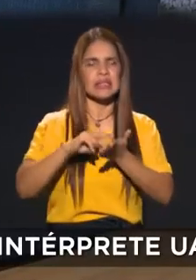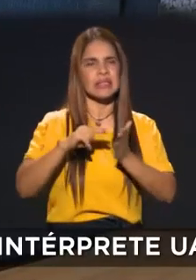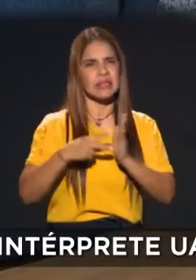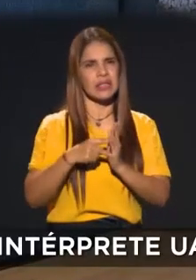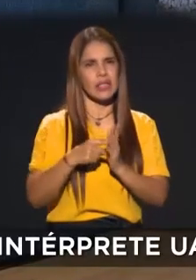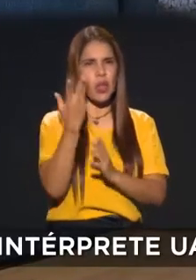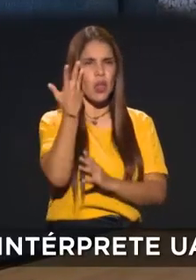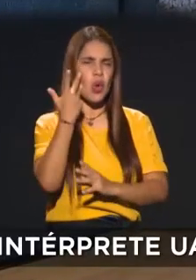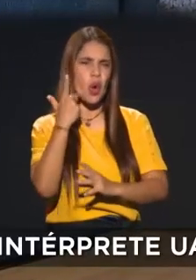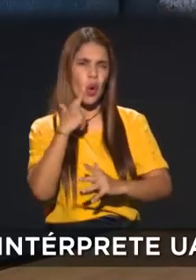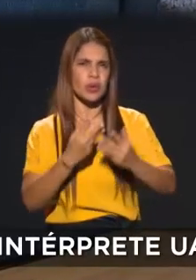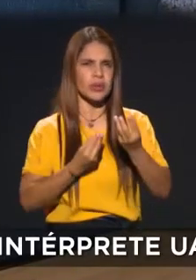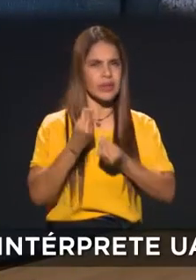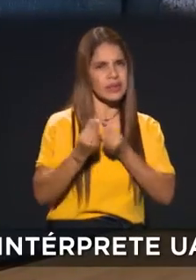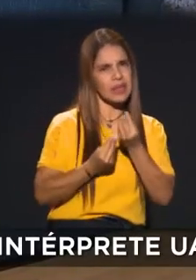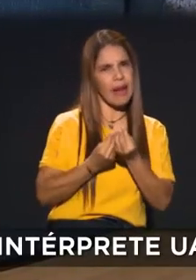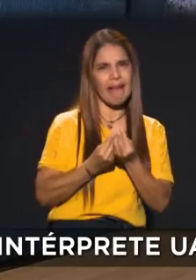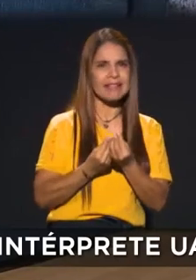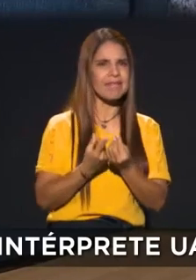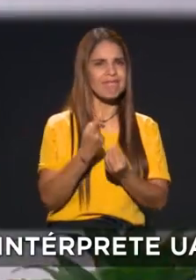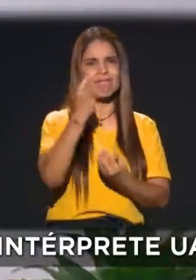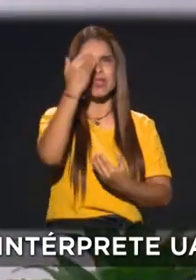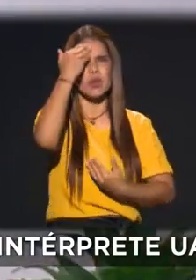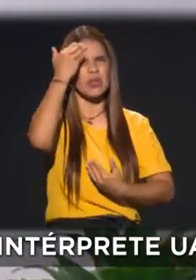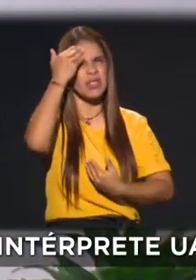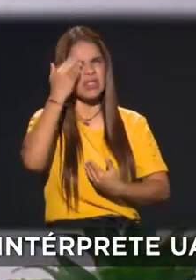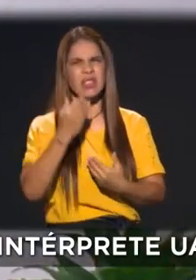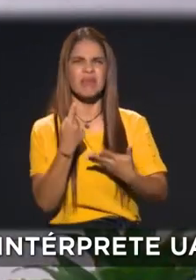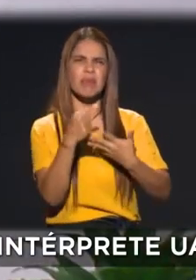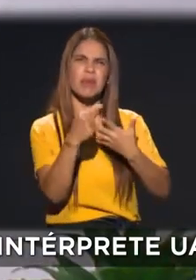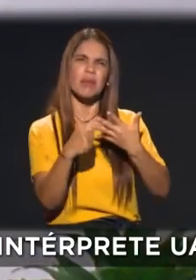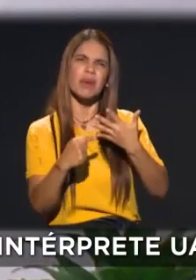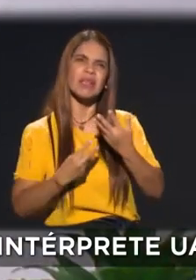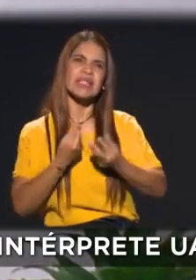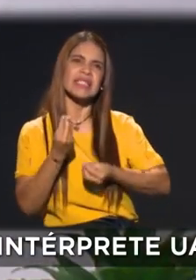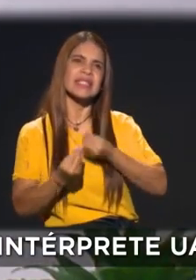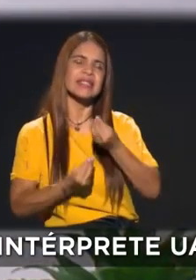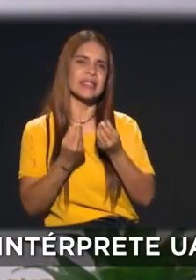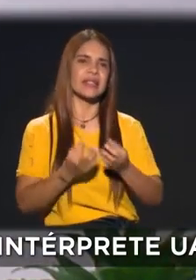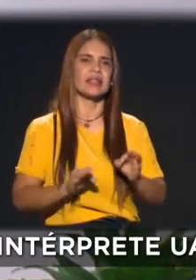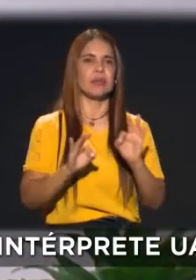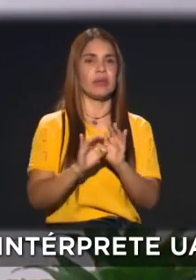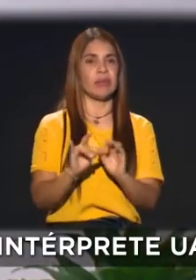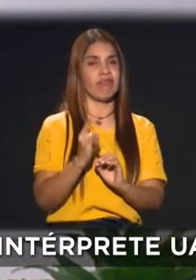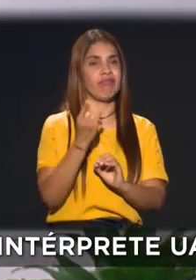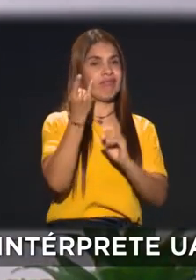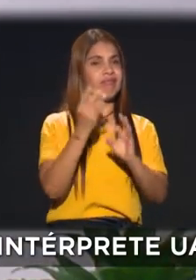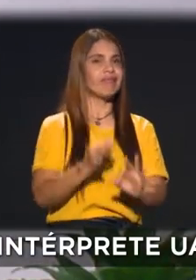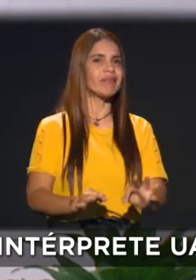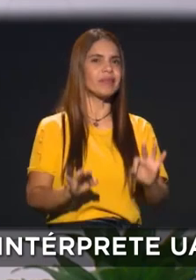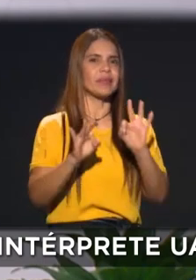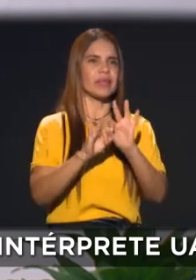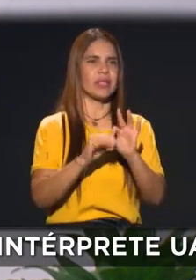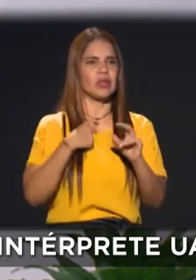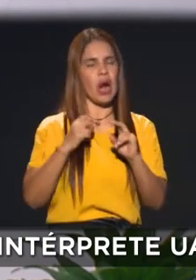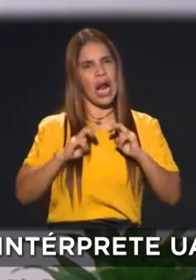se vive en el día a día, pero muchas veces no somos tan conscientes de cuáles son esos elementos que tenemos que hacer. Y hay algo muy particular, y es